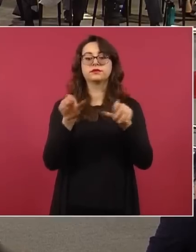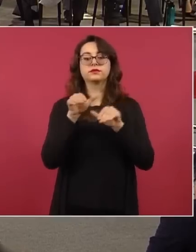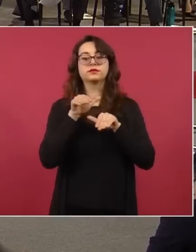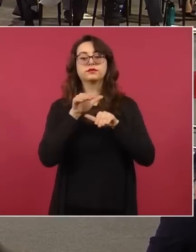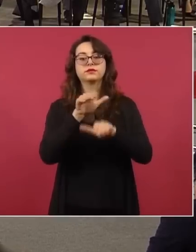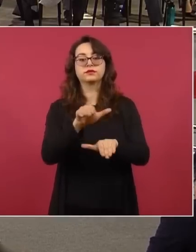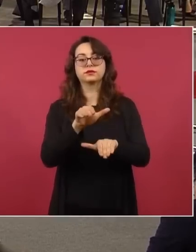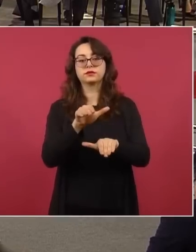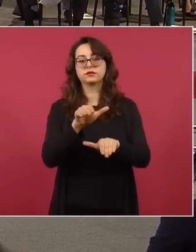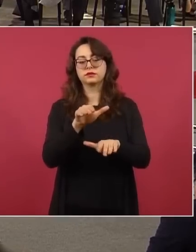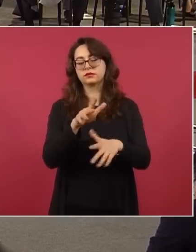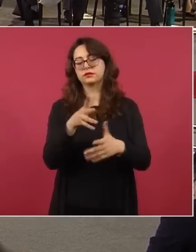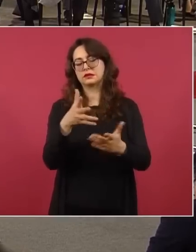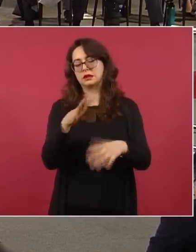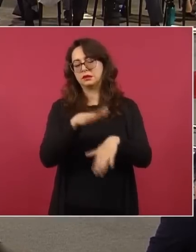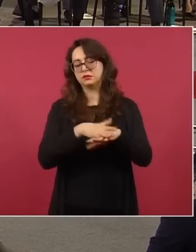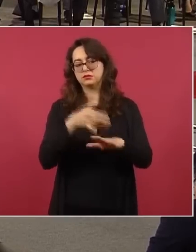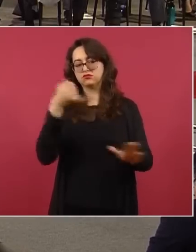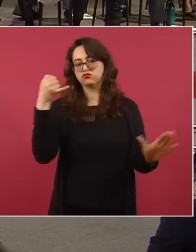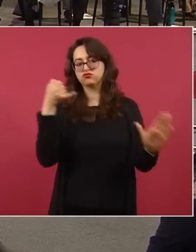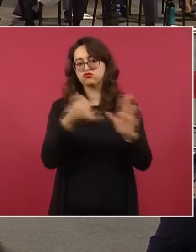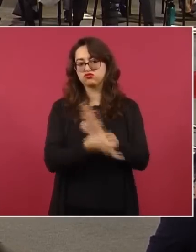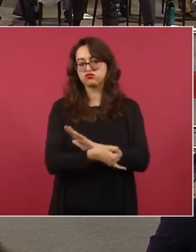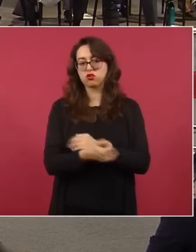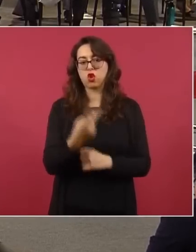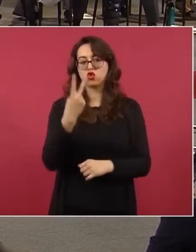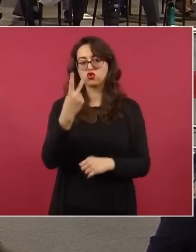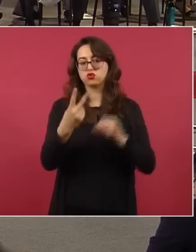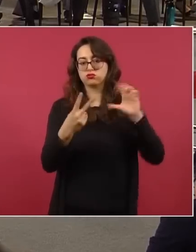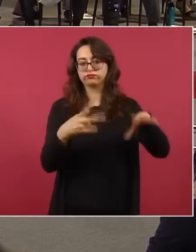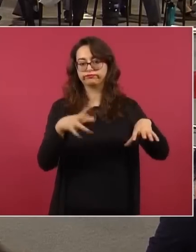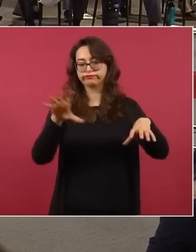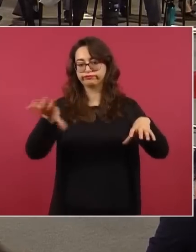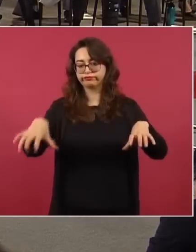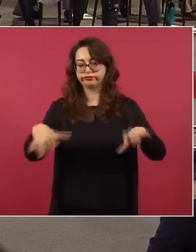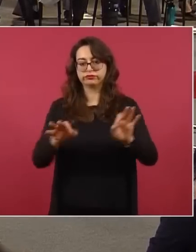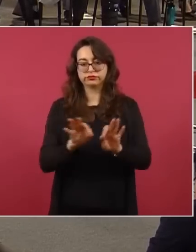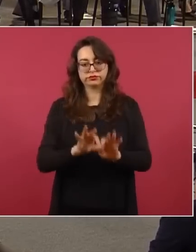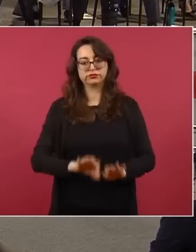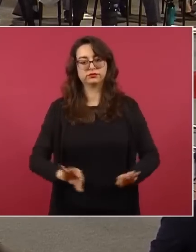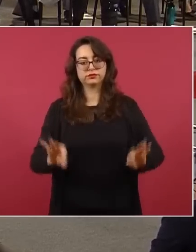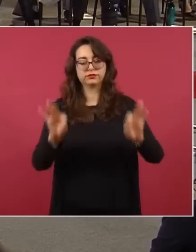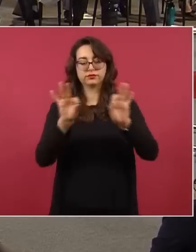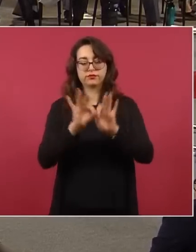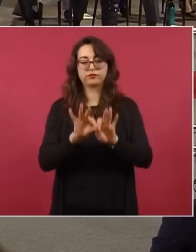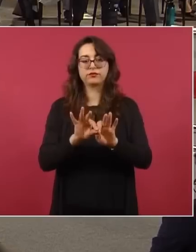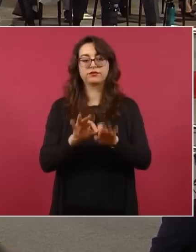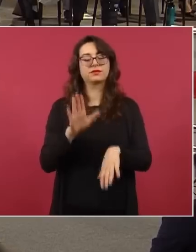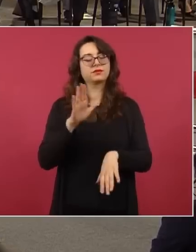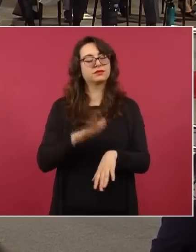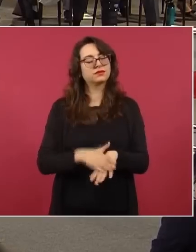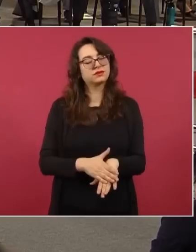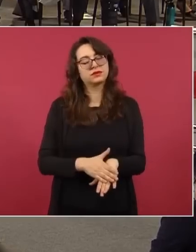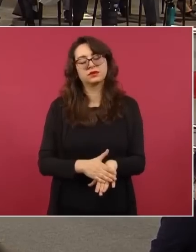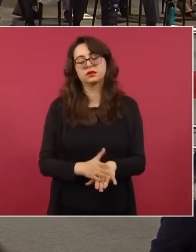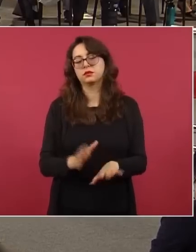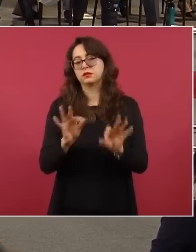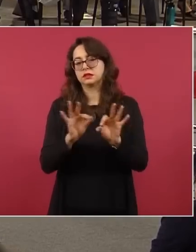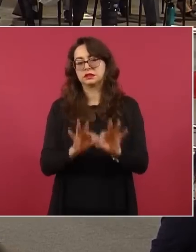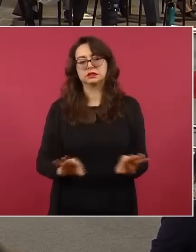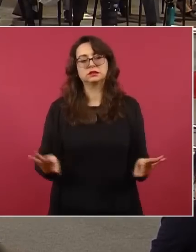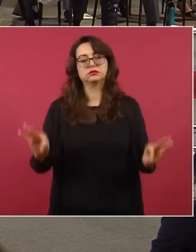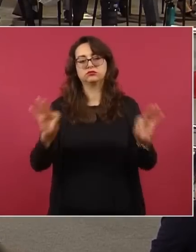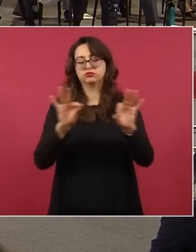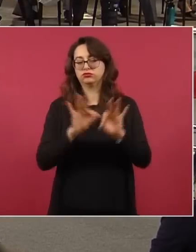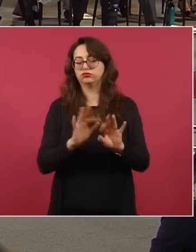hoy con más detalle de dos áreas muy importantes en particular la obra más importante de ingeniería